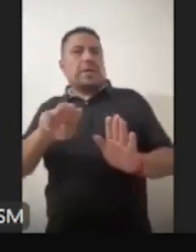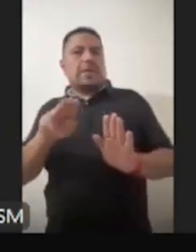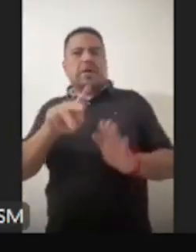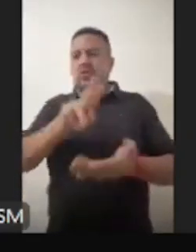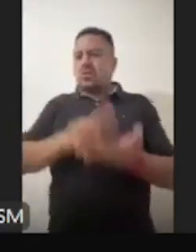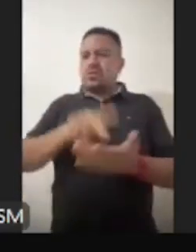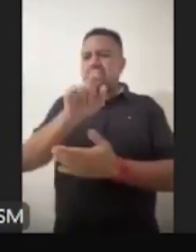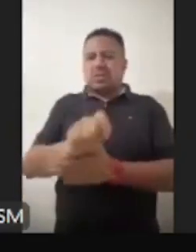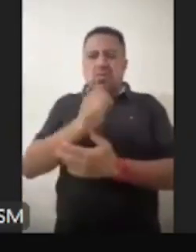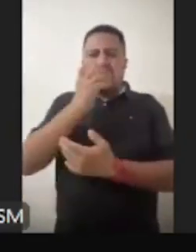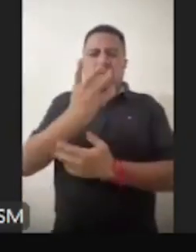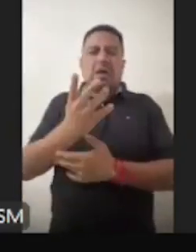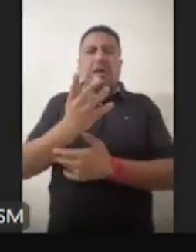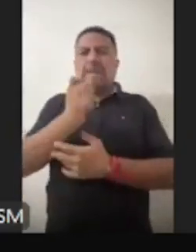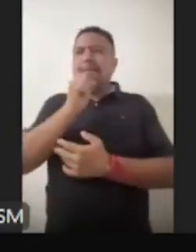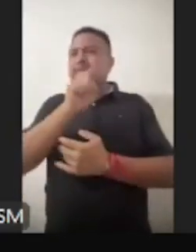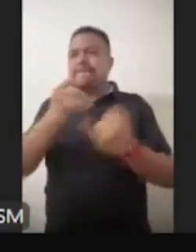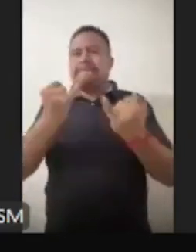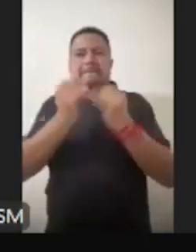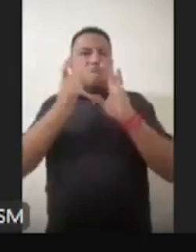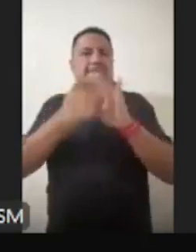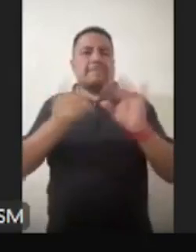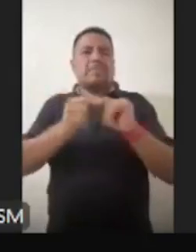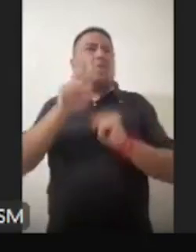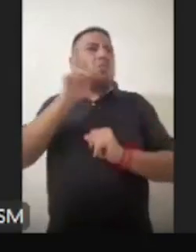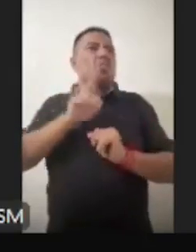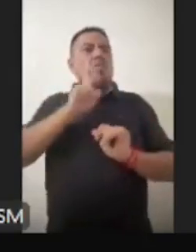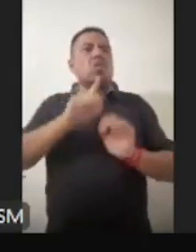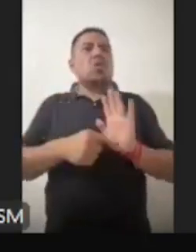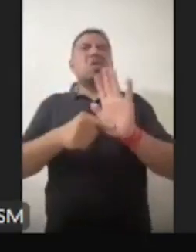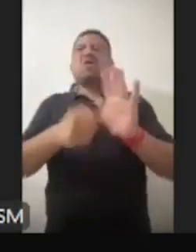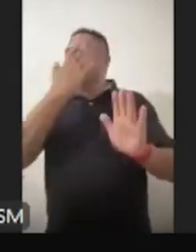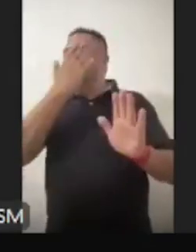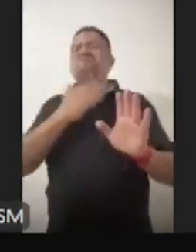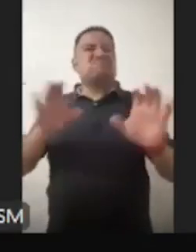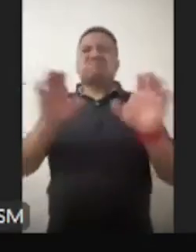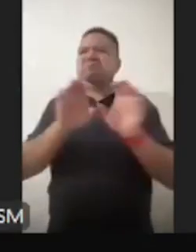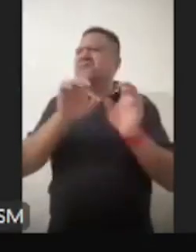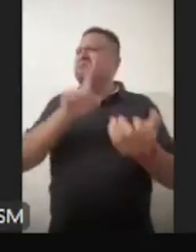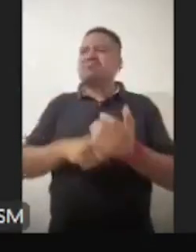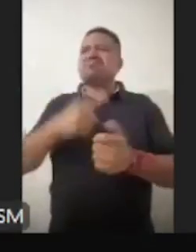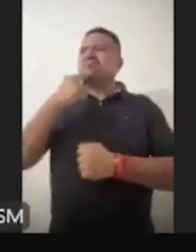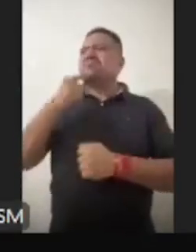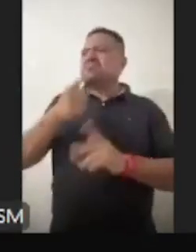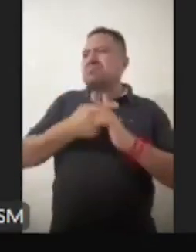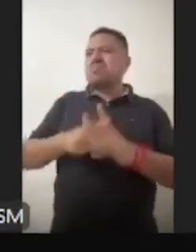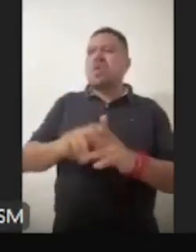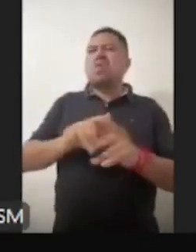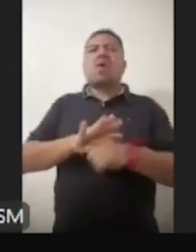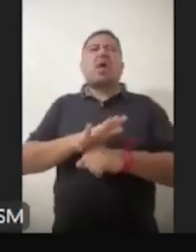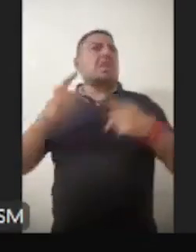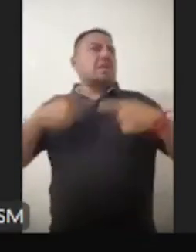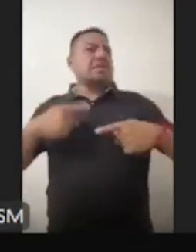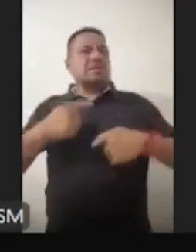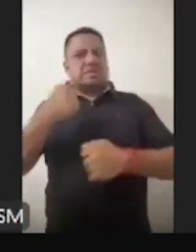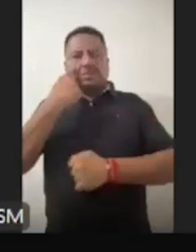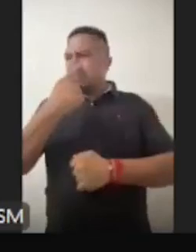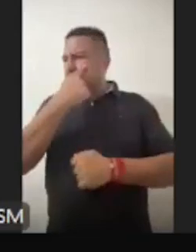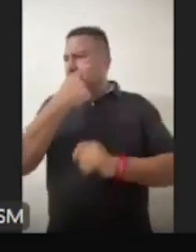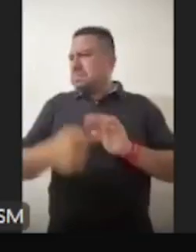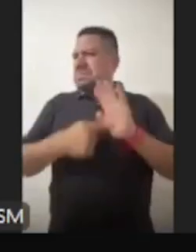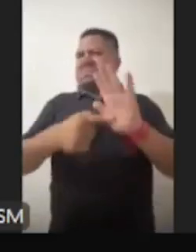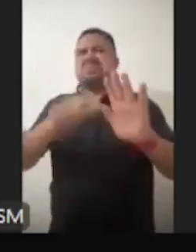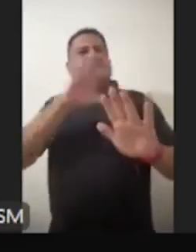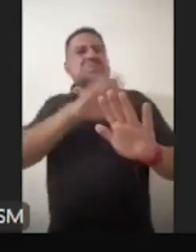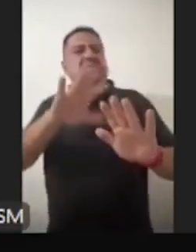2024. No obstante lo anterior, las pruebas del expediente no acreditan los hechos denunciados a partir de los cuales la denunciante pretende demostrar la omisión que